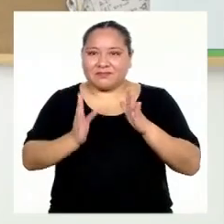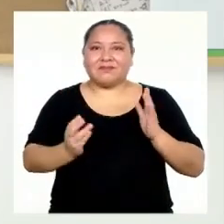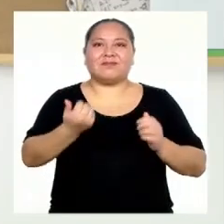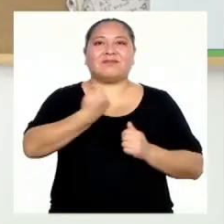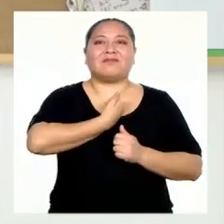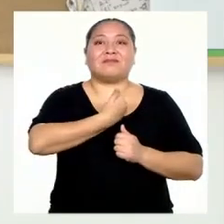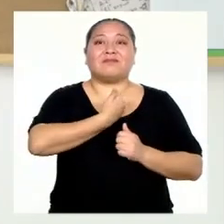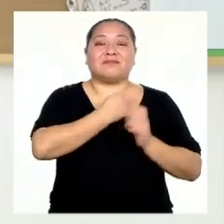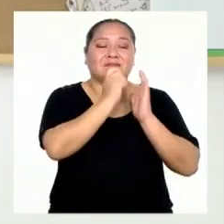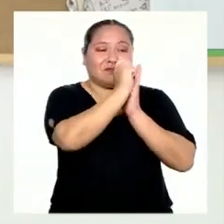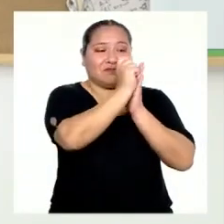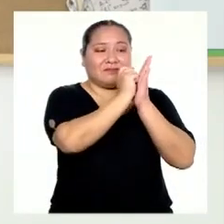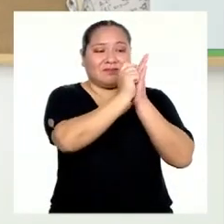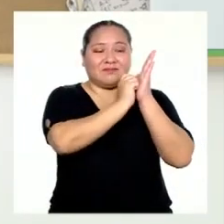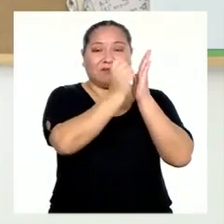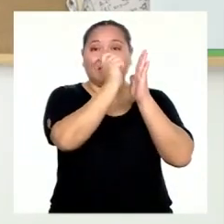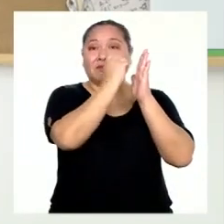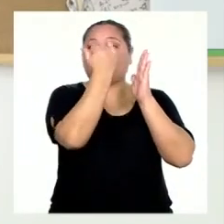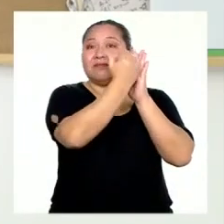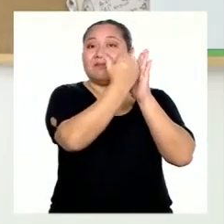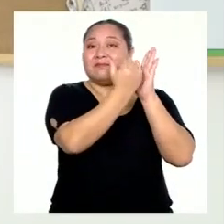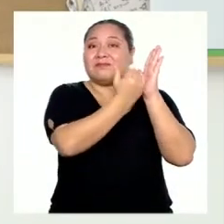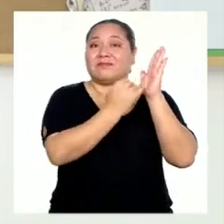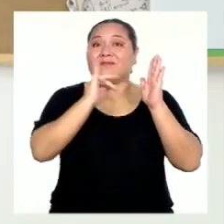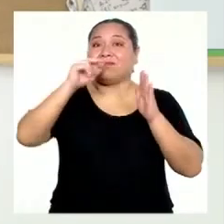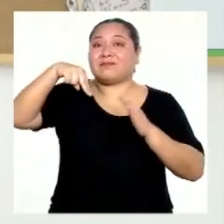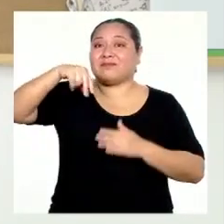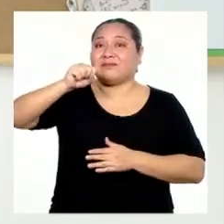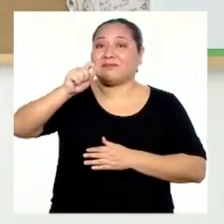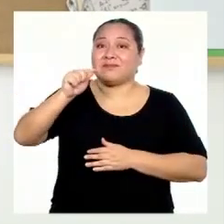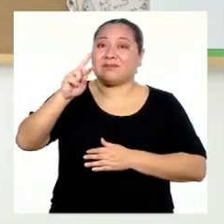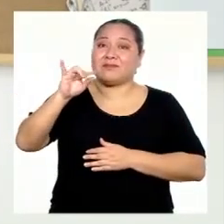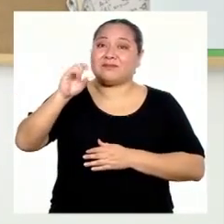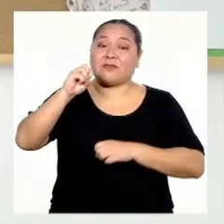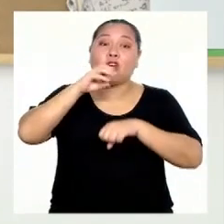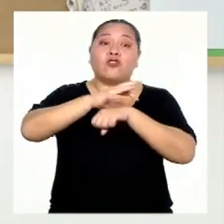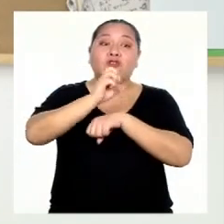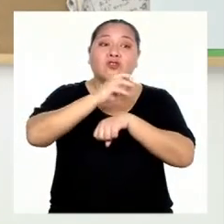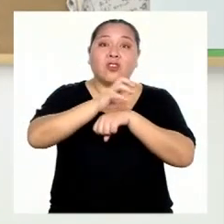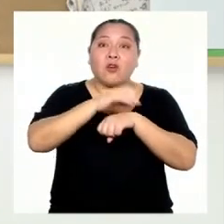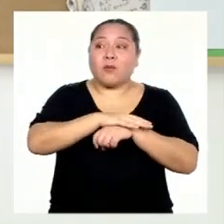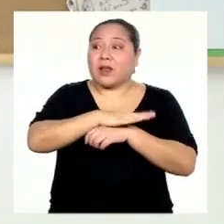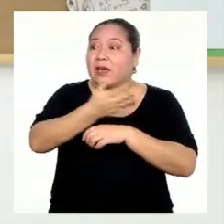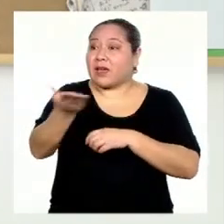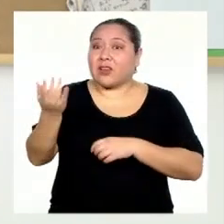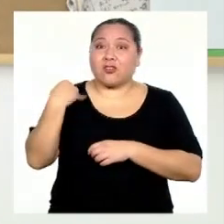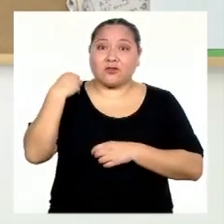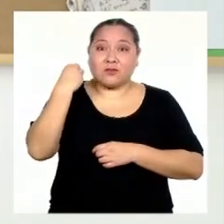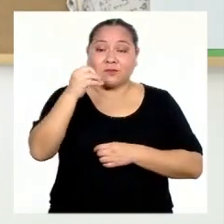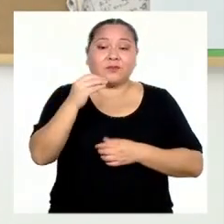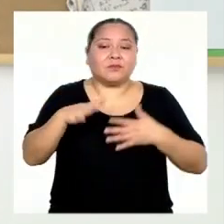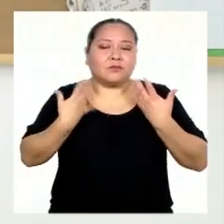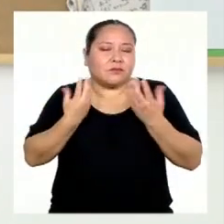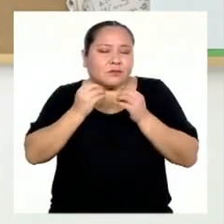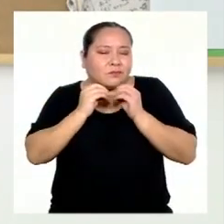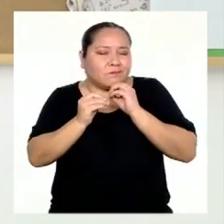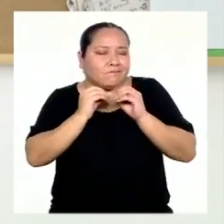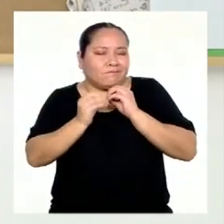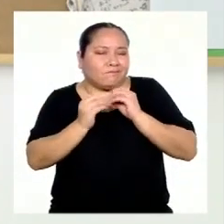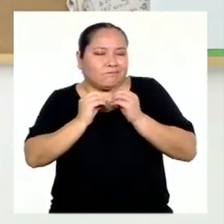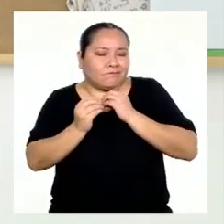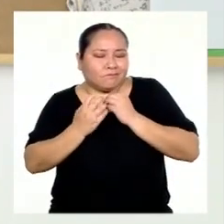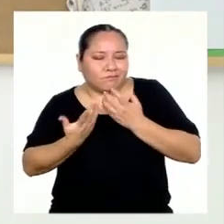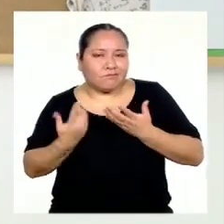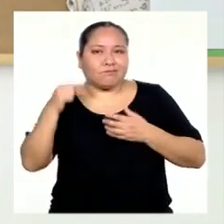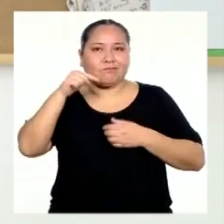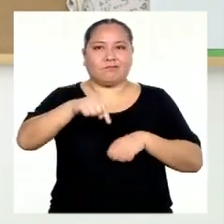nuestro texto instructivo con recomendaciones para que las y los adolescentes puedan afrontar este